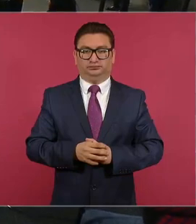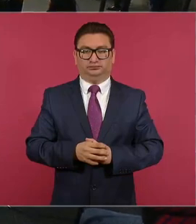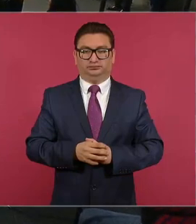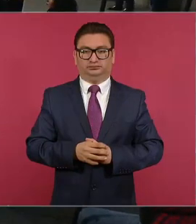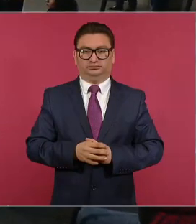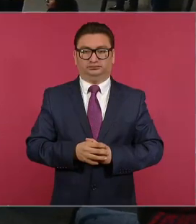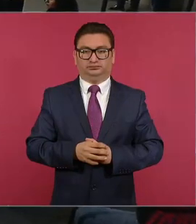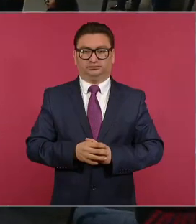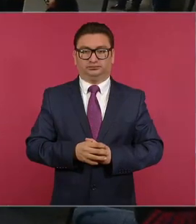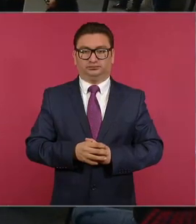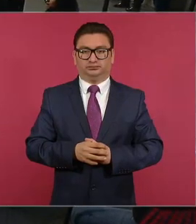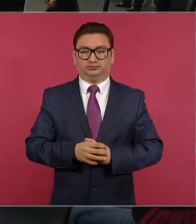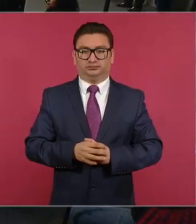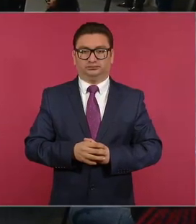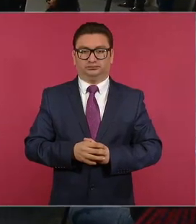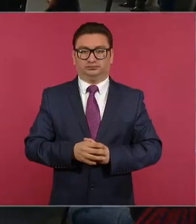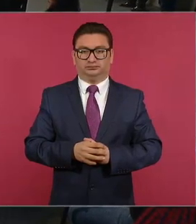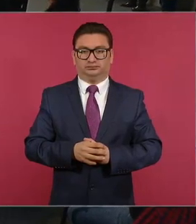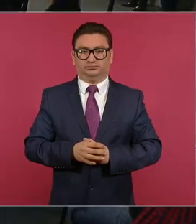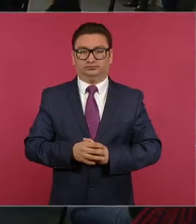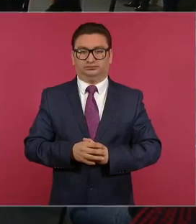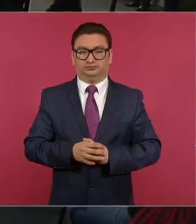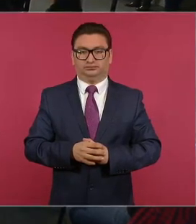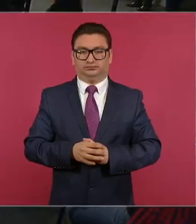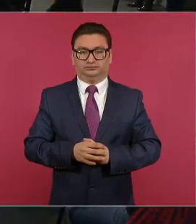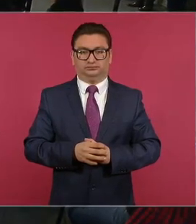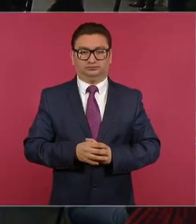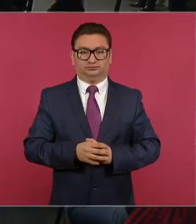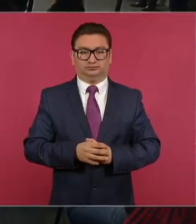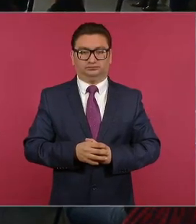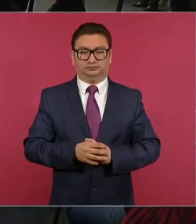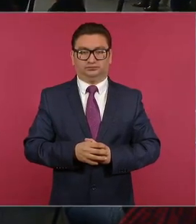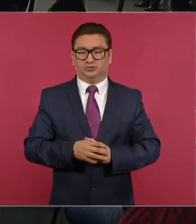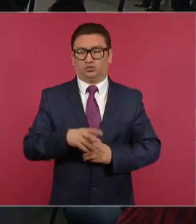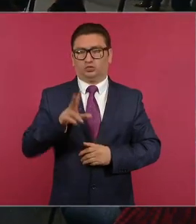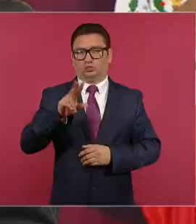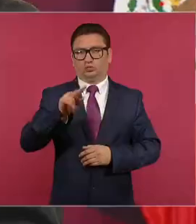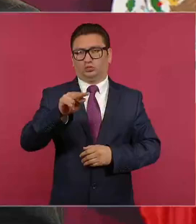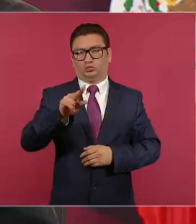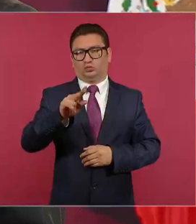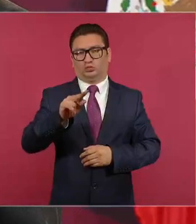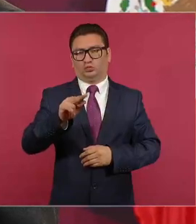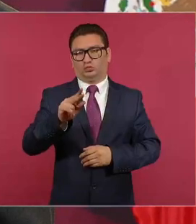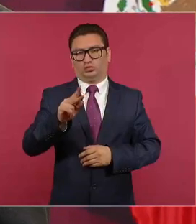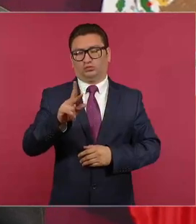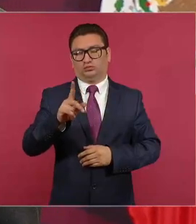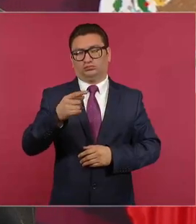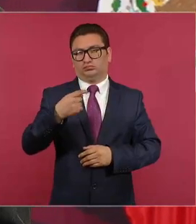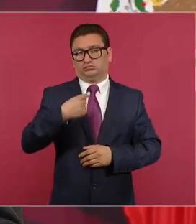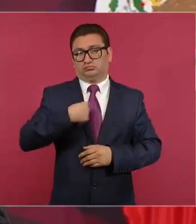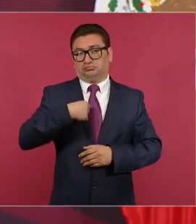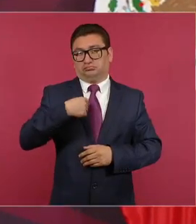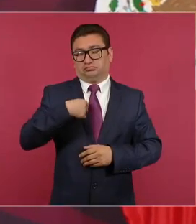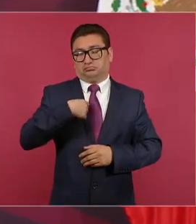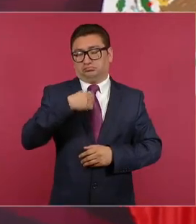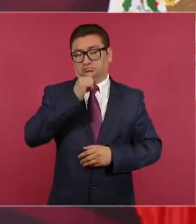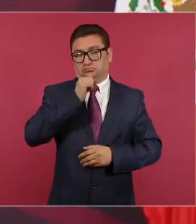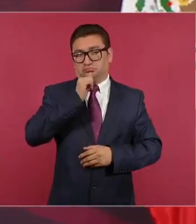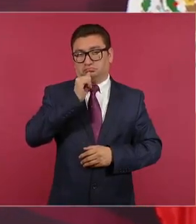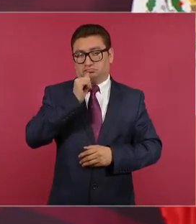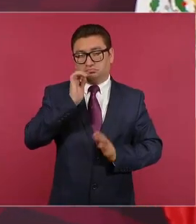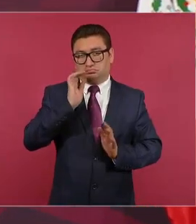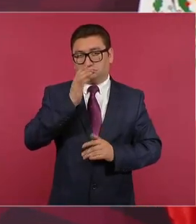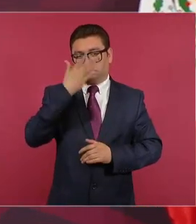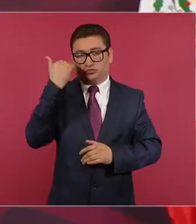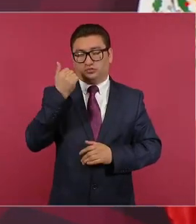¿Usted no autorizó los precios de las casetas? ¿El aumento? No, no, no estoy enterado.